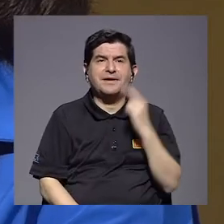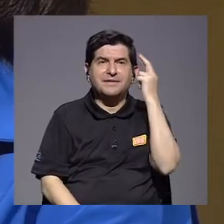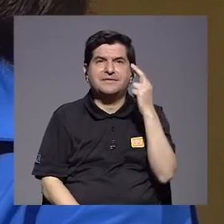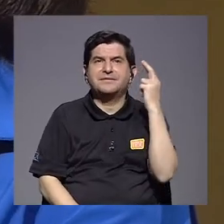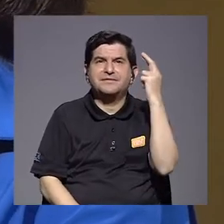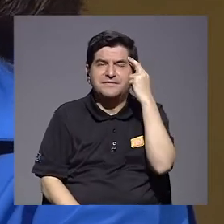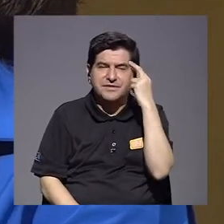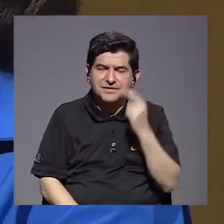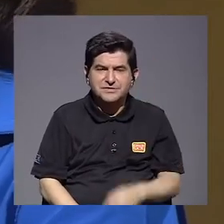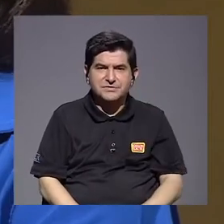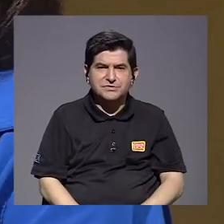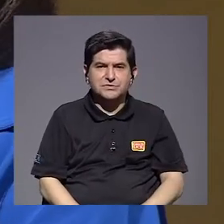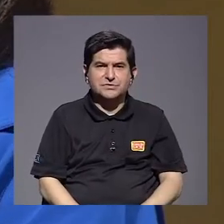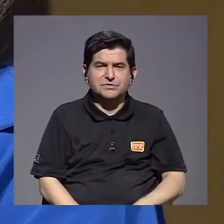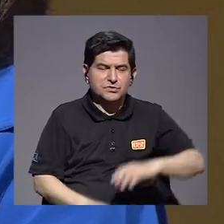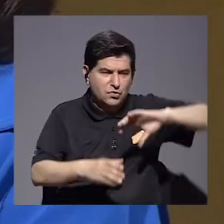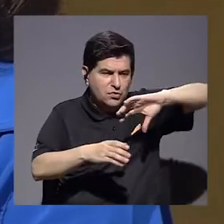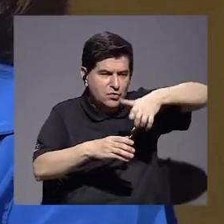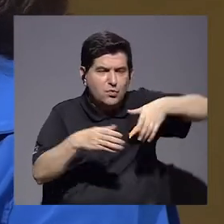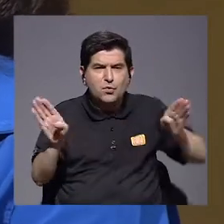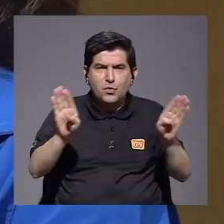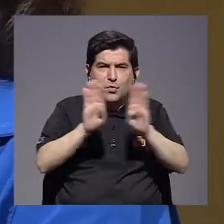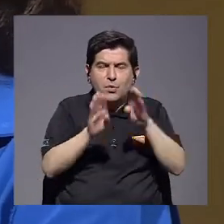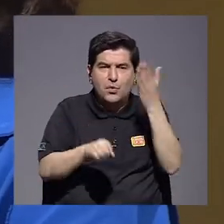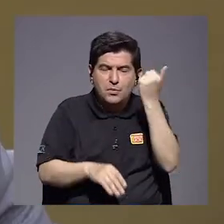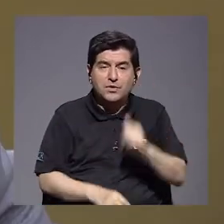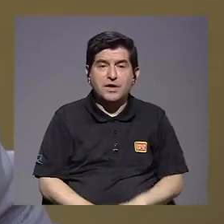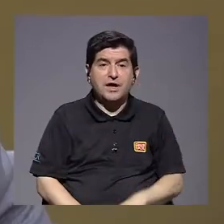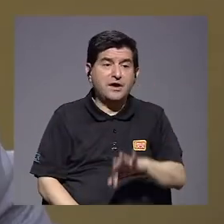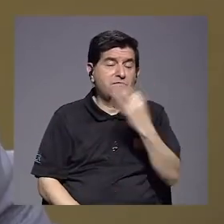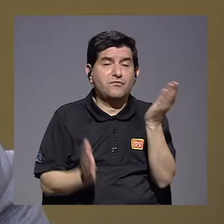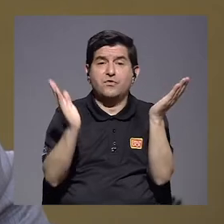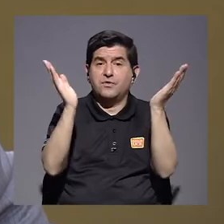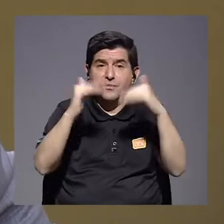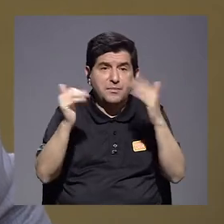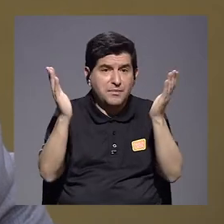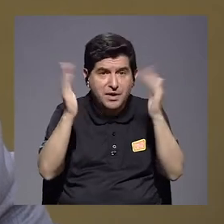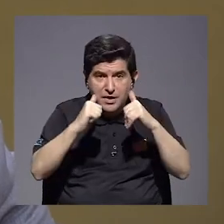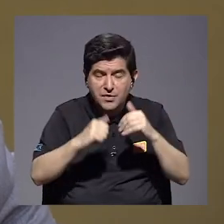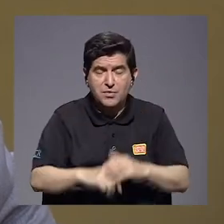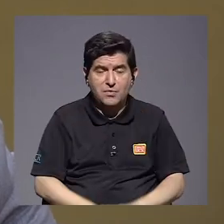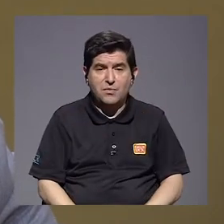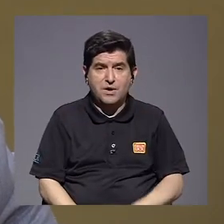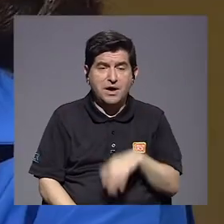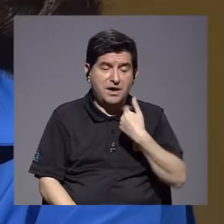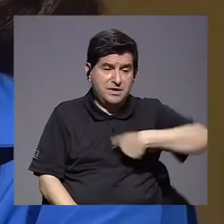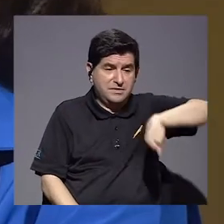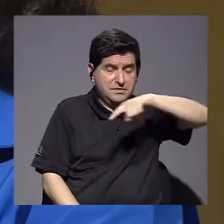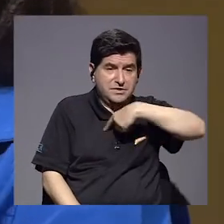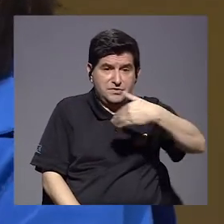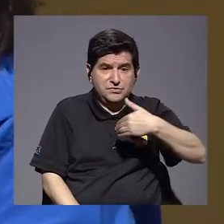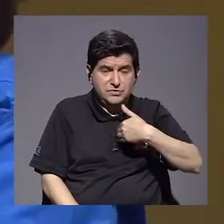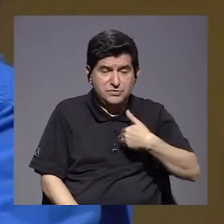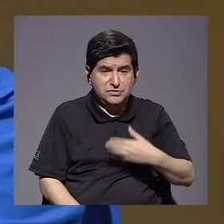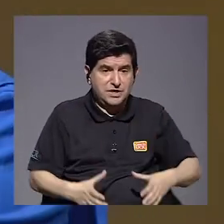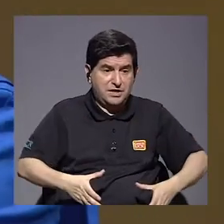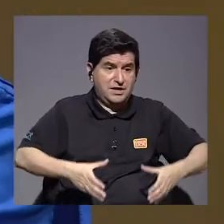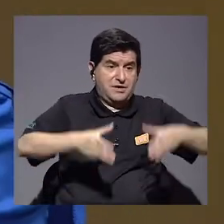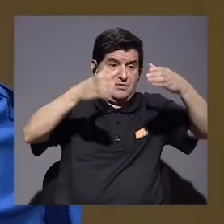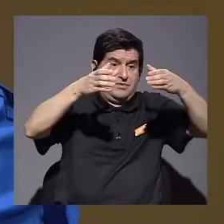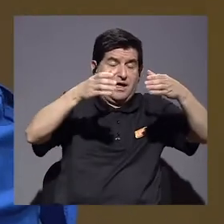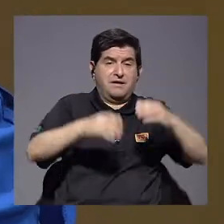¿por qué cerramos válvula? Es porque no hay, forma de que, exactamente, si nosotros tenemos un